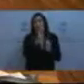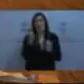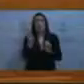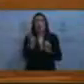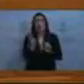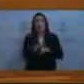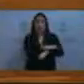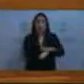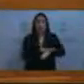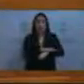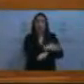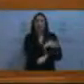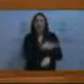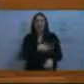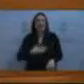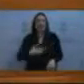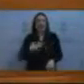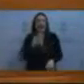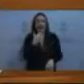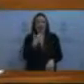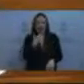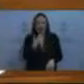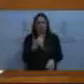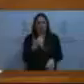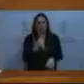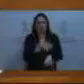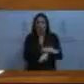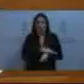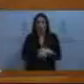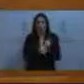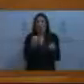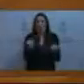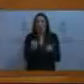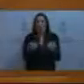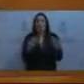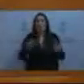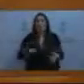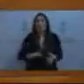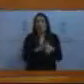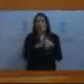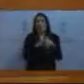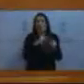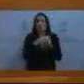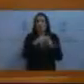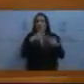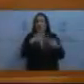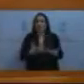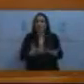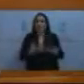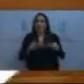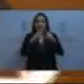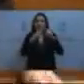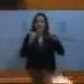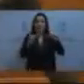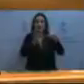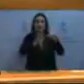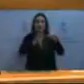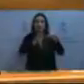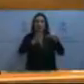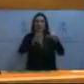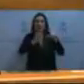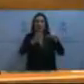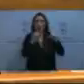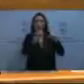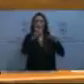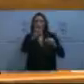Gobierno quiere conocer qué actuaciones va a realizar en relación a la situación actual del Área 1, Jarrio. Gracias,